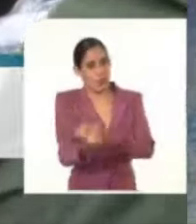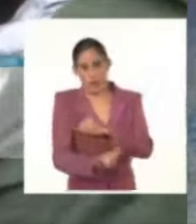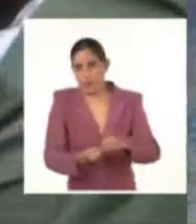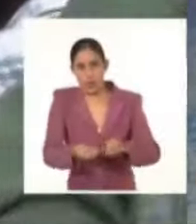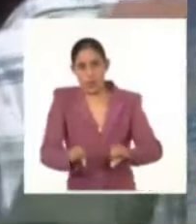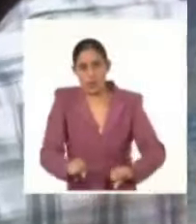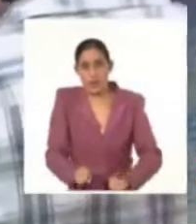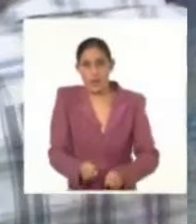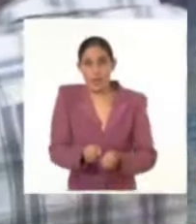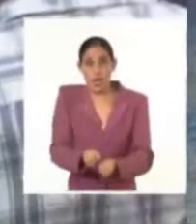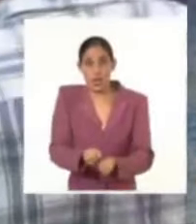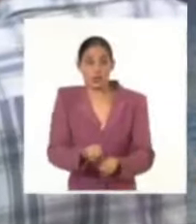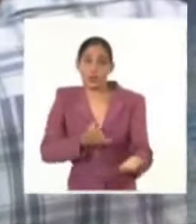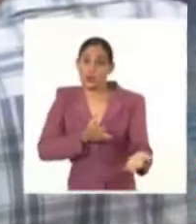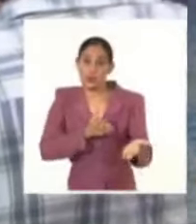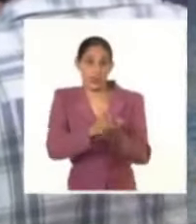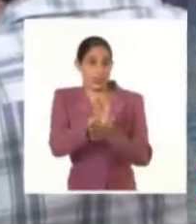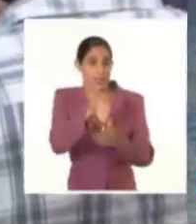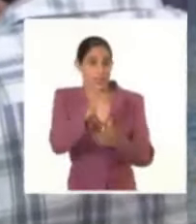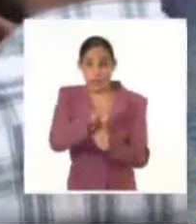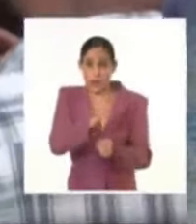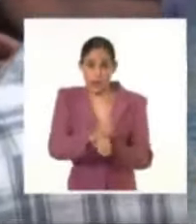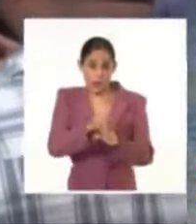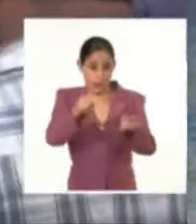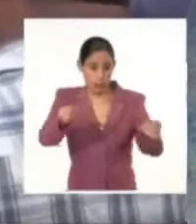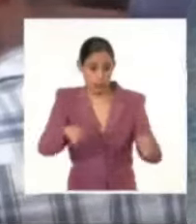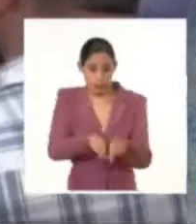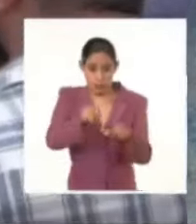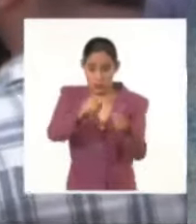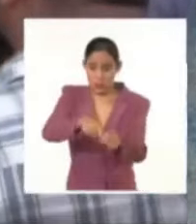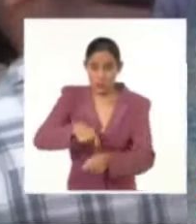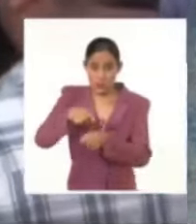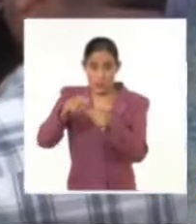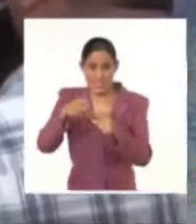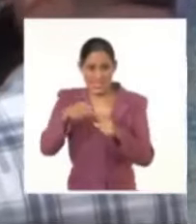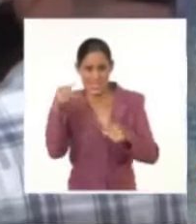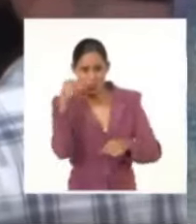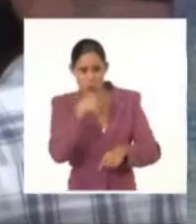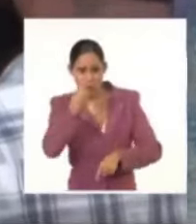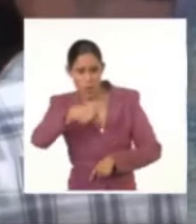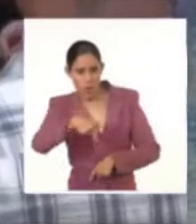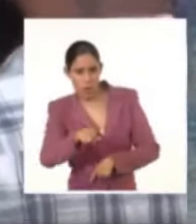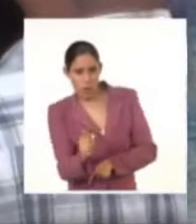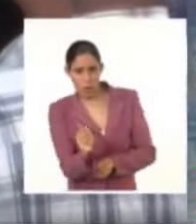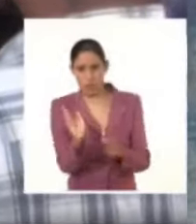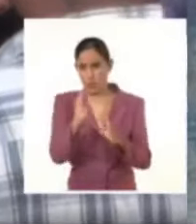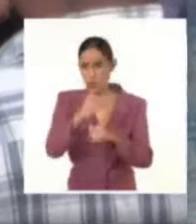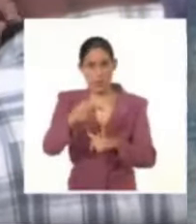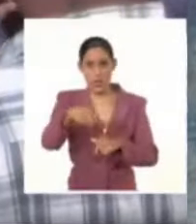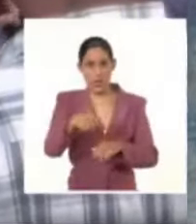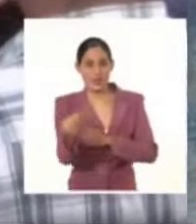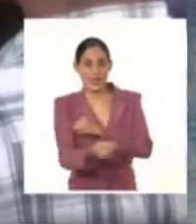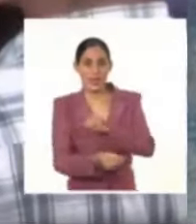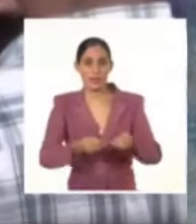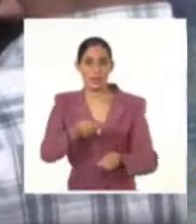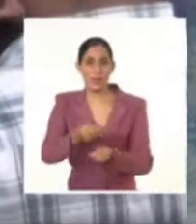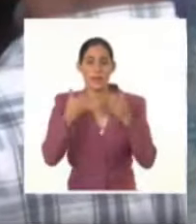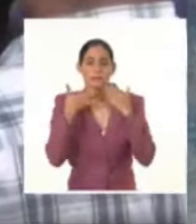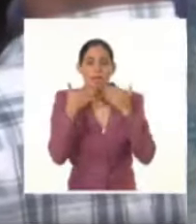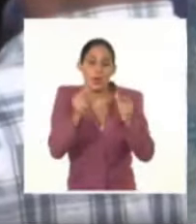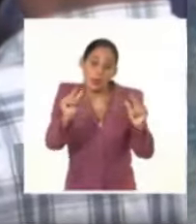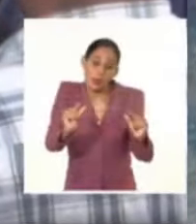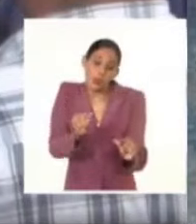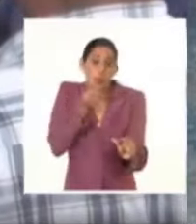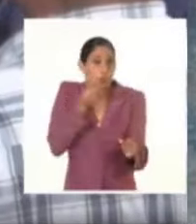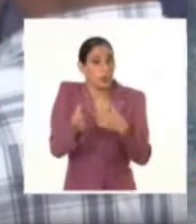porque tienes que seguir trabajando. No, el paquete, eso no existe. El paquete tecnológico. Claro. Ser más eficiente, con lo poquito que tenemos, ser más